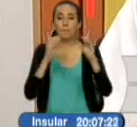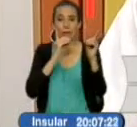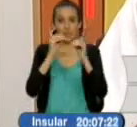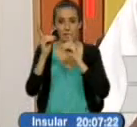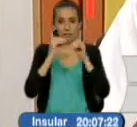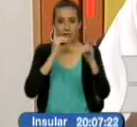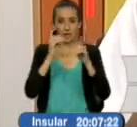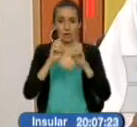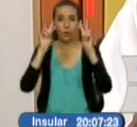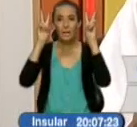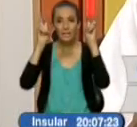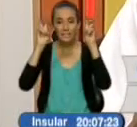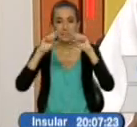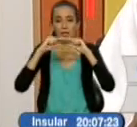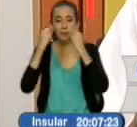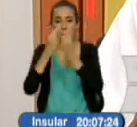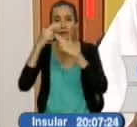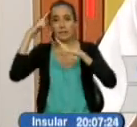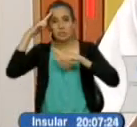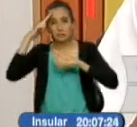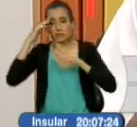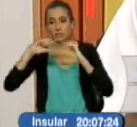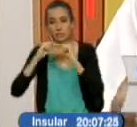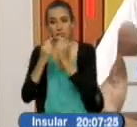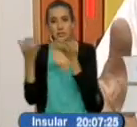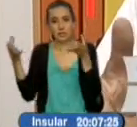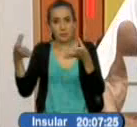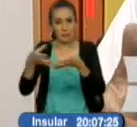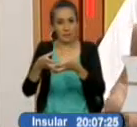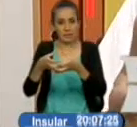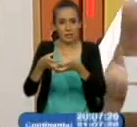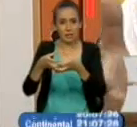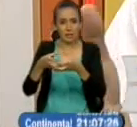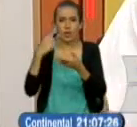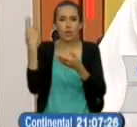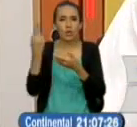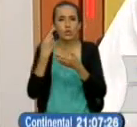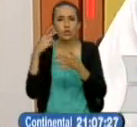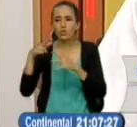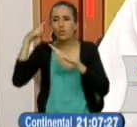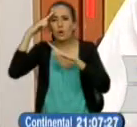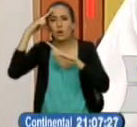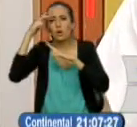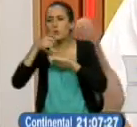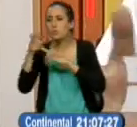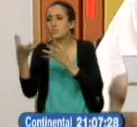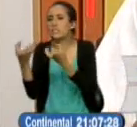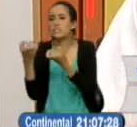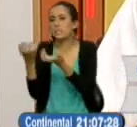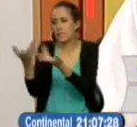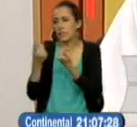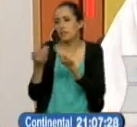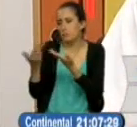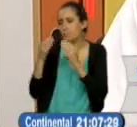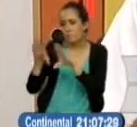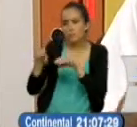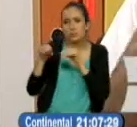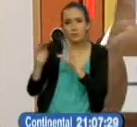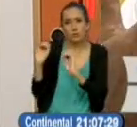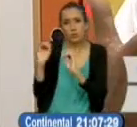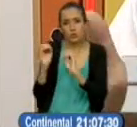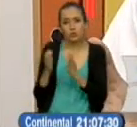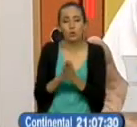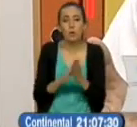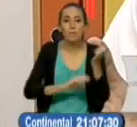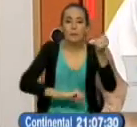civil-militar es sumamente importante, no para hacer lo que las Fuerzas Armadas desean, sino para reforzar una